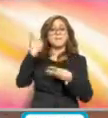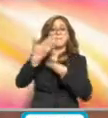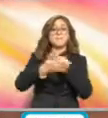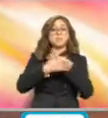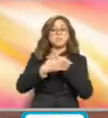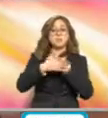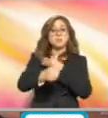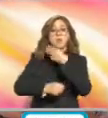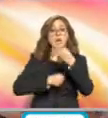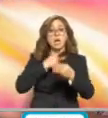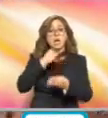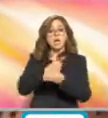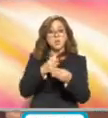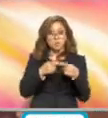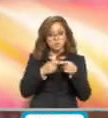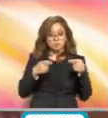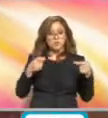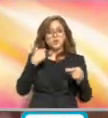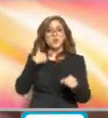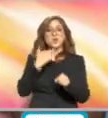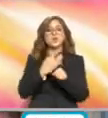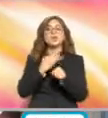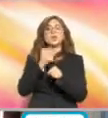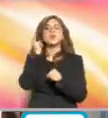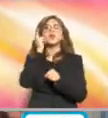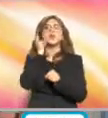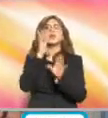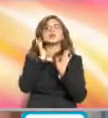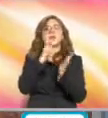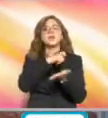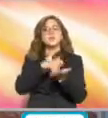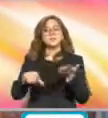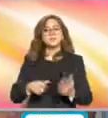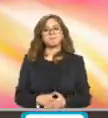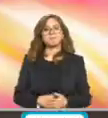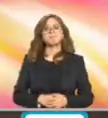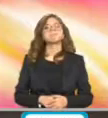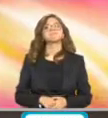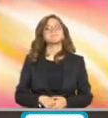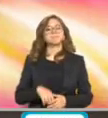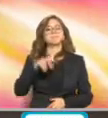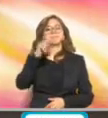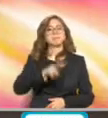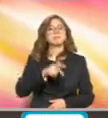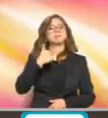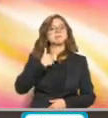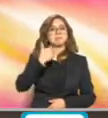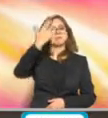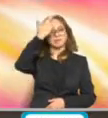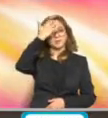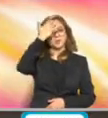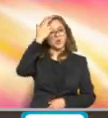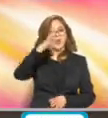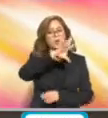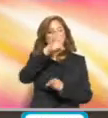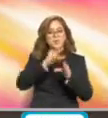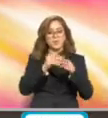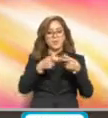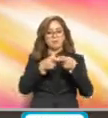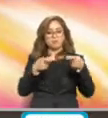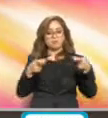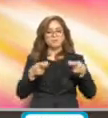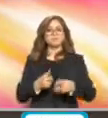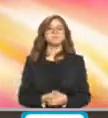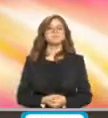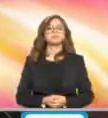el próximo año, buenísima, que yo ya la estoy esperando con muchísimas Yo las ansias. conozco y de bien, verdad que todas están muy increíbles. completas, Alfredo, así es. Están Oye, preciosas.